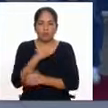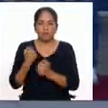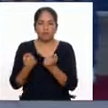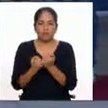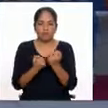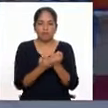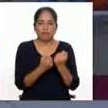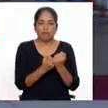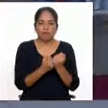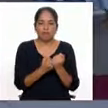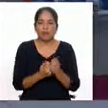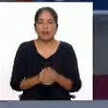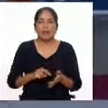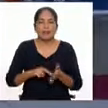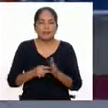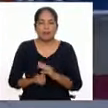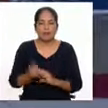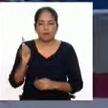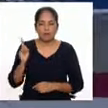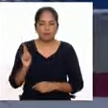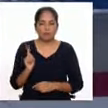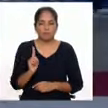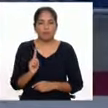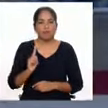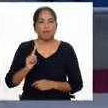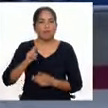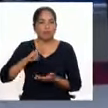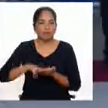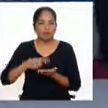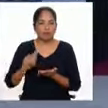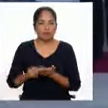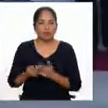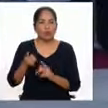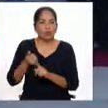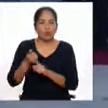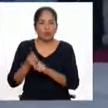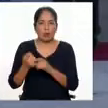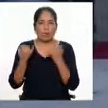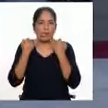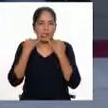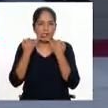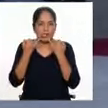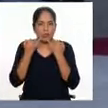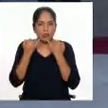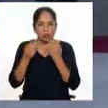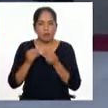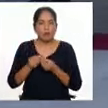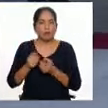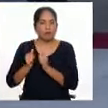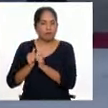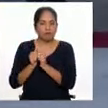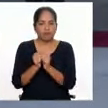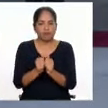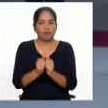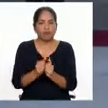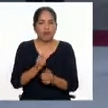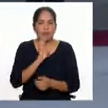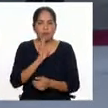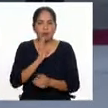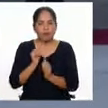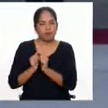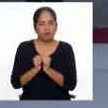es decir, una persona que les va a traducir en su lengua originaria lo que ellos puedan decir y de esta manera